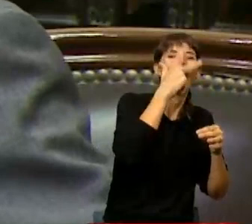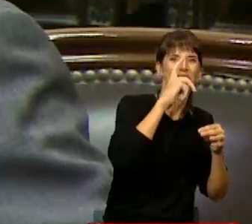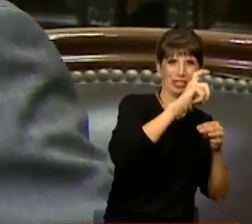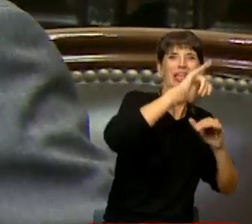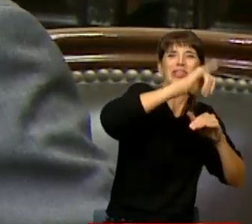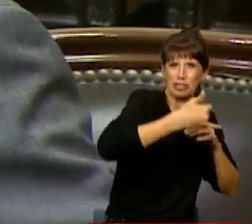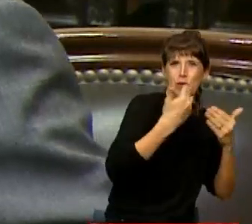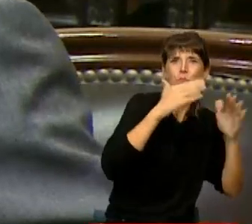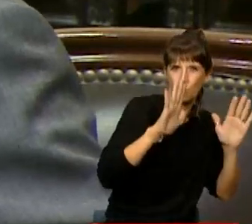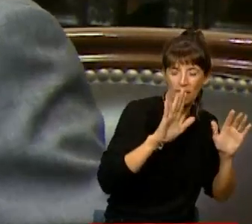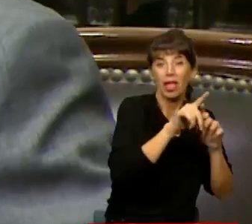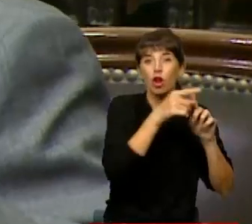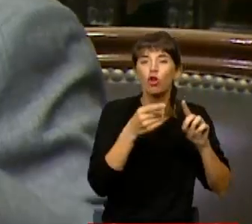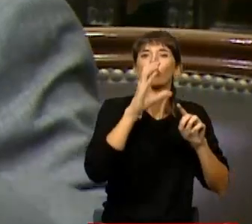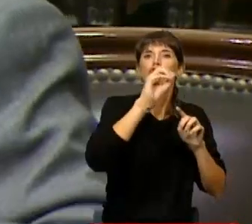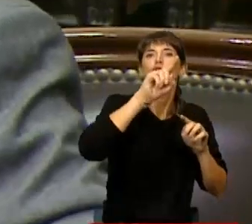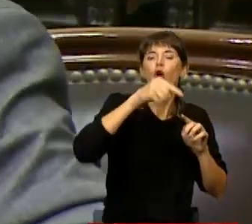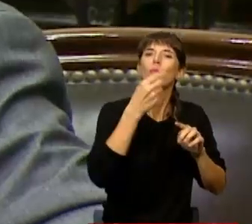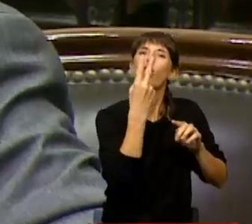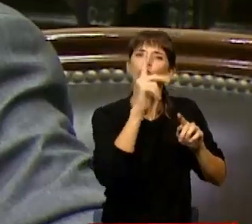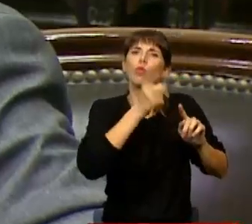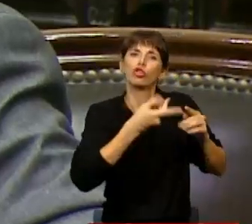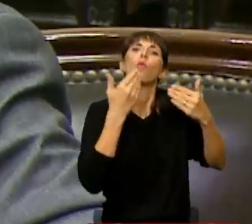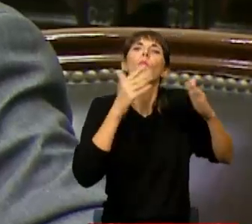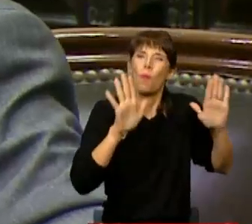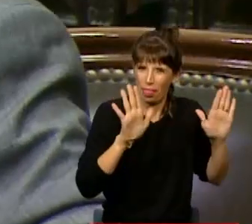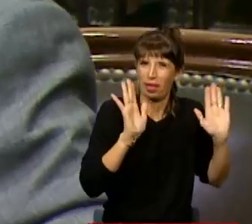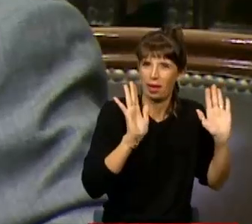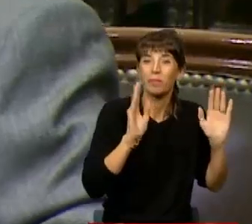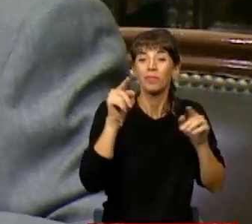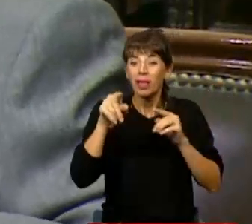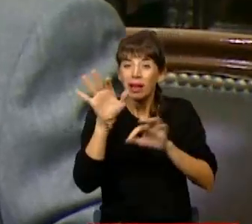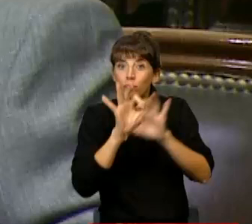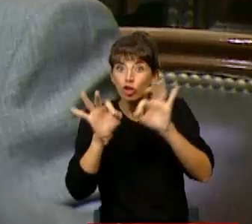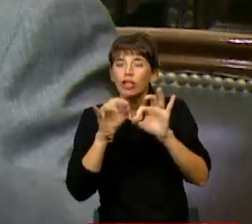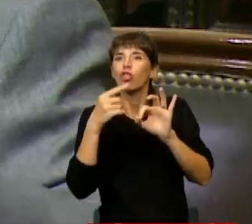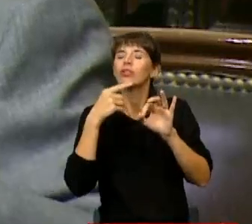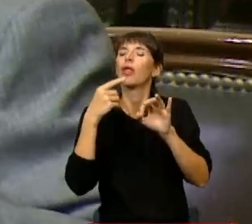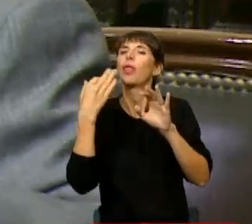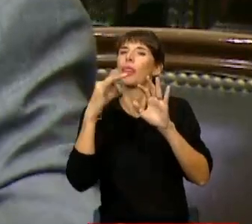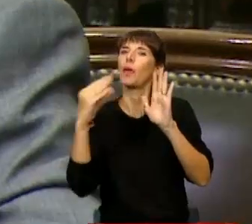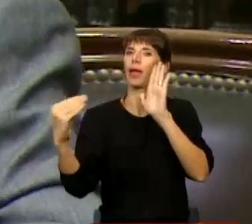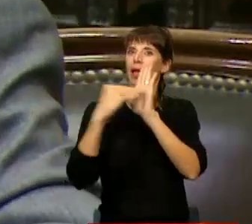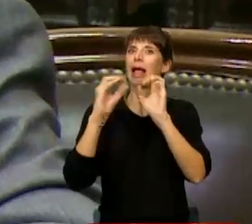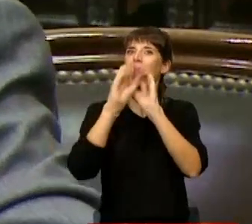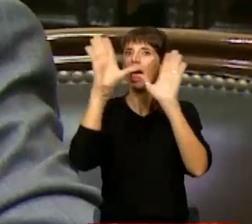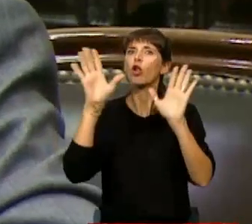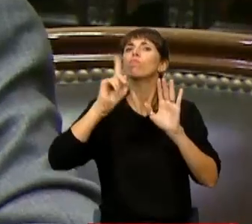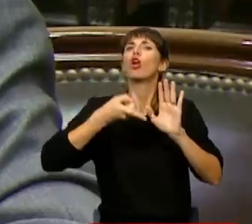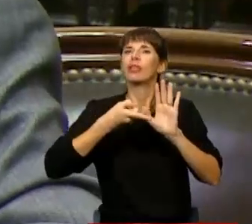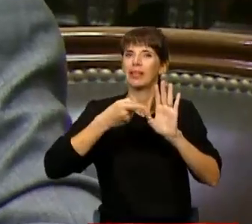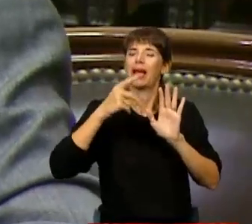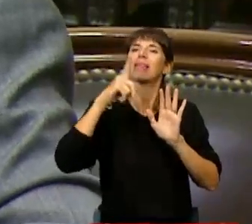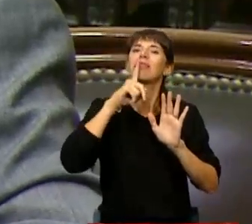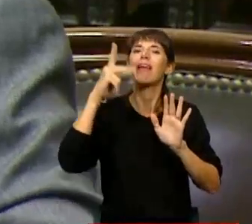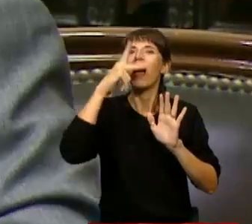proyecto dice que el Ejecutivo fijará las cantidades que pueda llegar a tener. Primer elemento en el que estamos